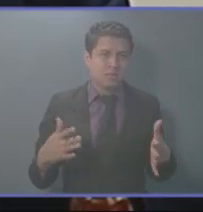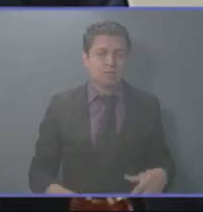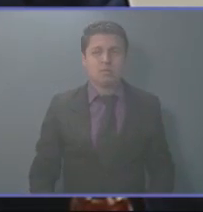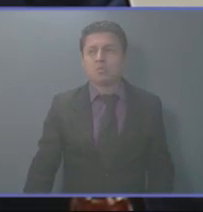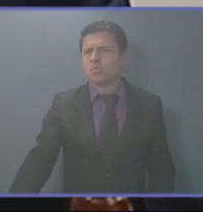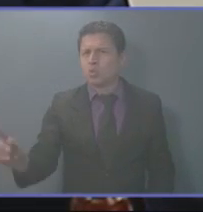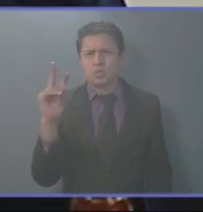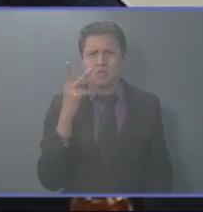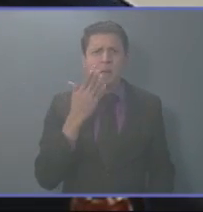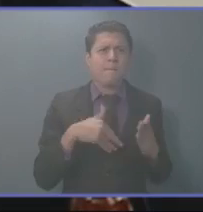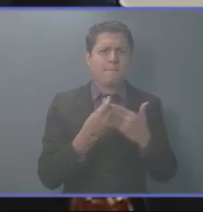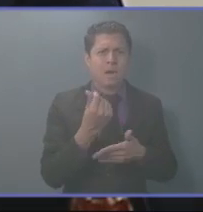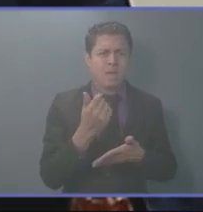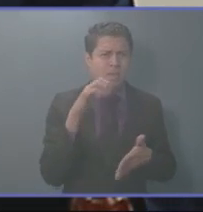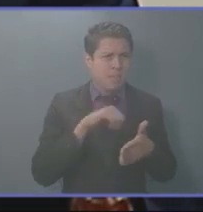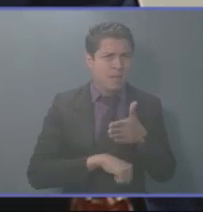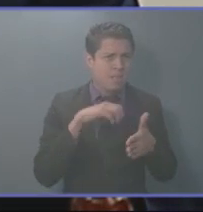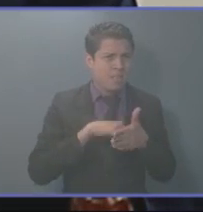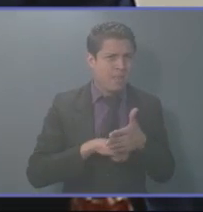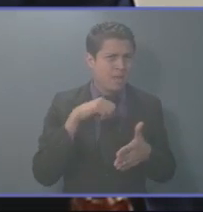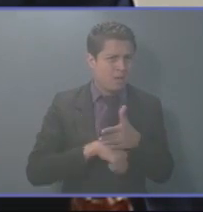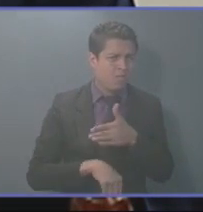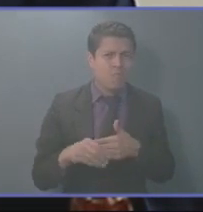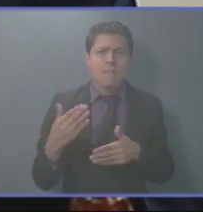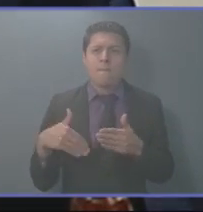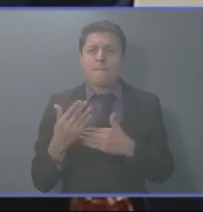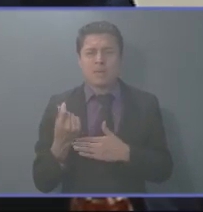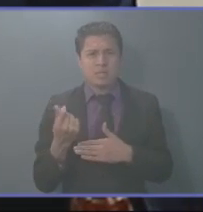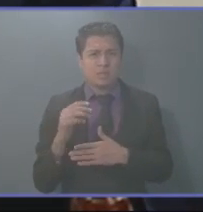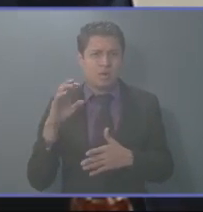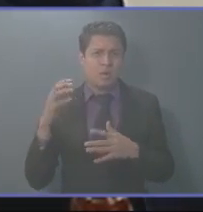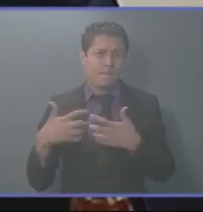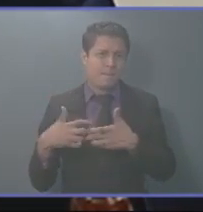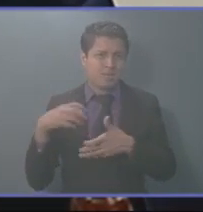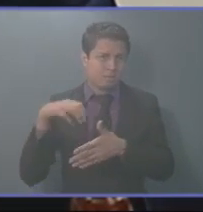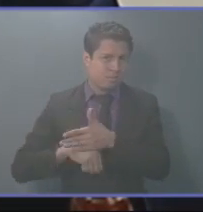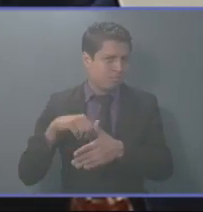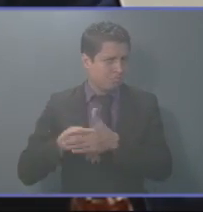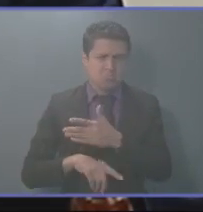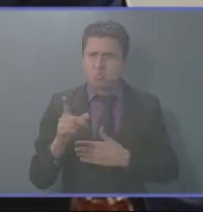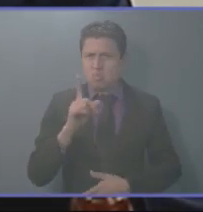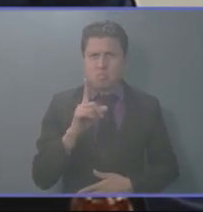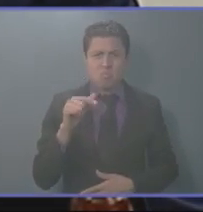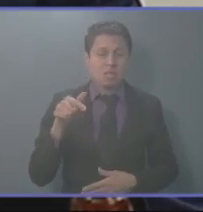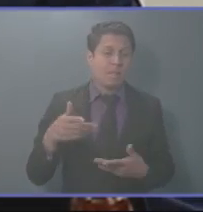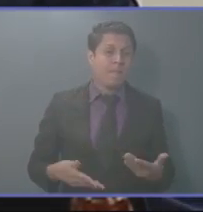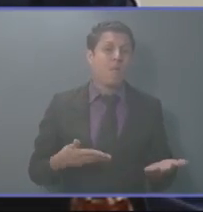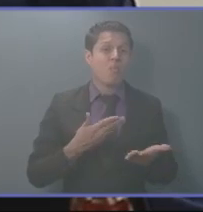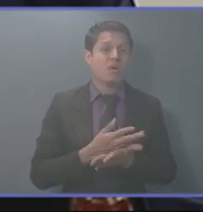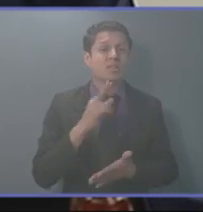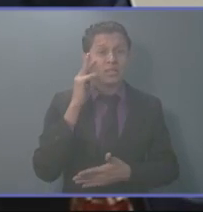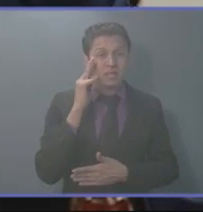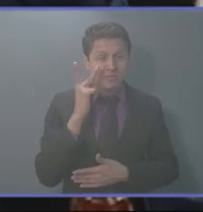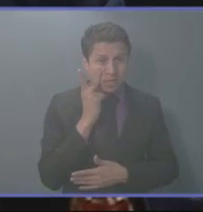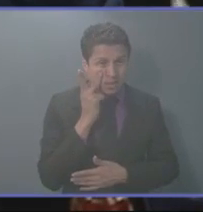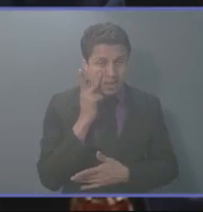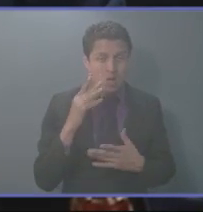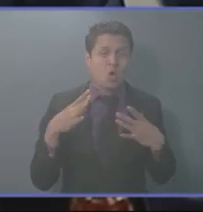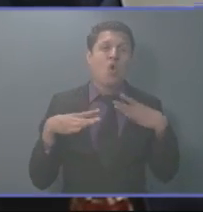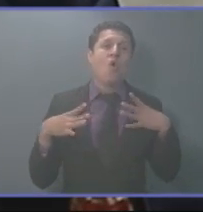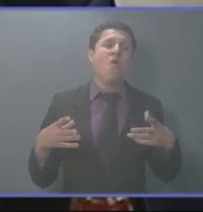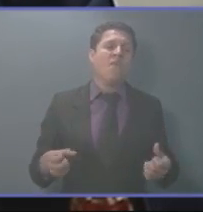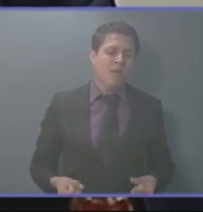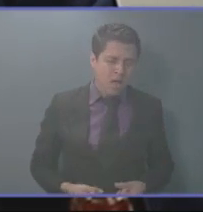hermanos trabajadores ni de los empleadores. Pero sí, esta propuesta está solicitando que el